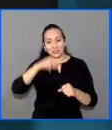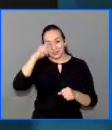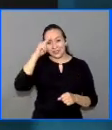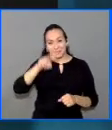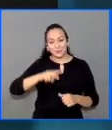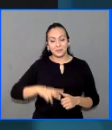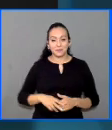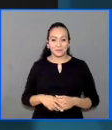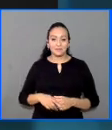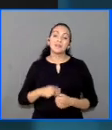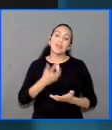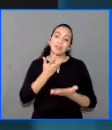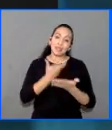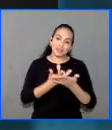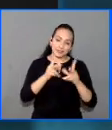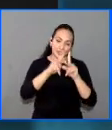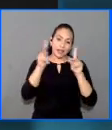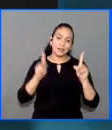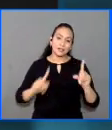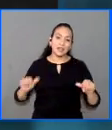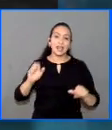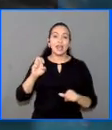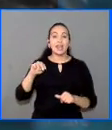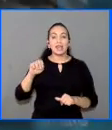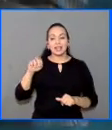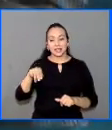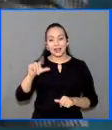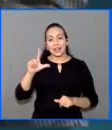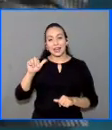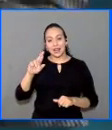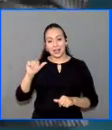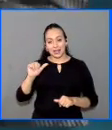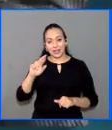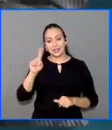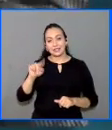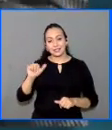paz, Hernán Lara Zavala.